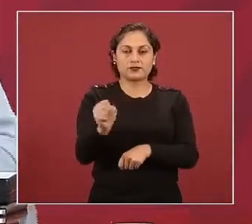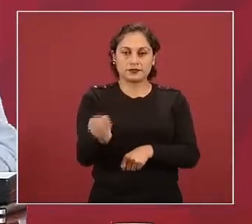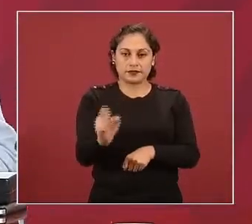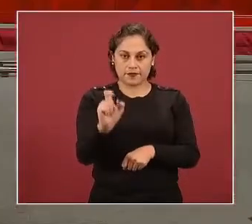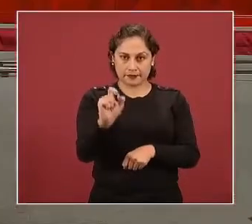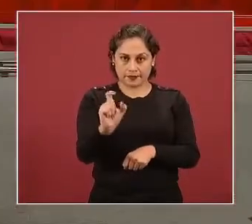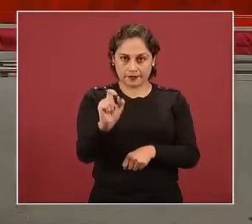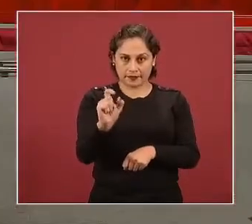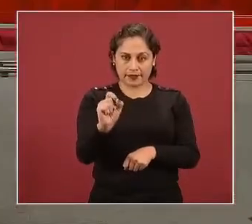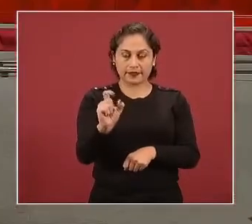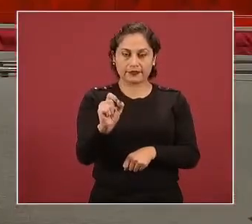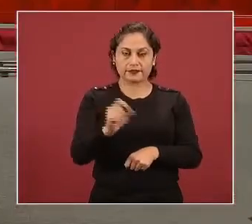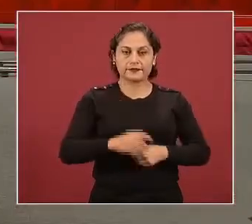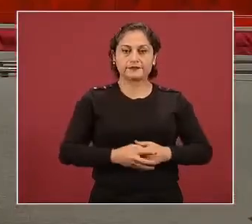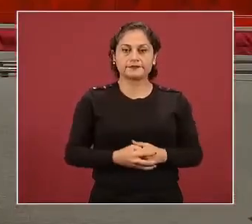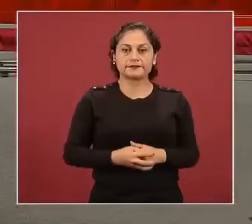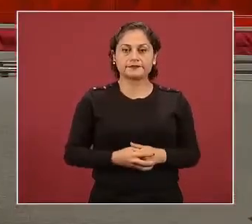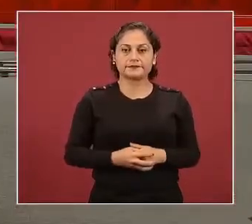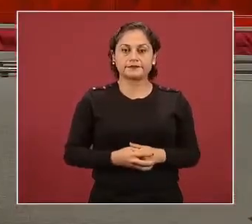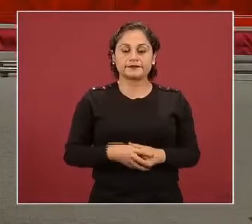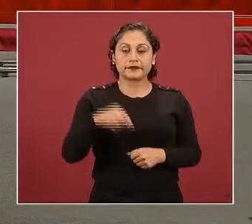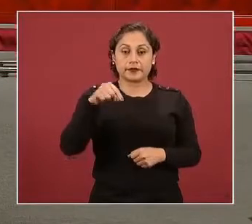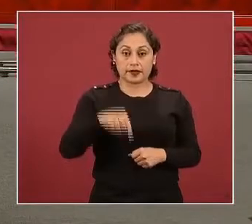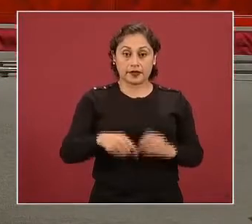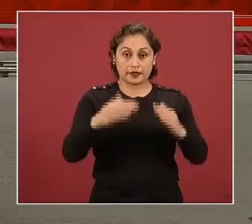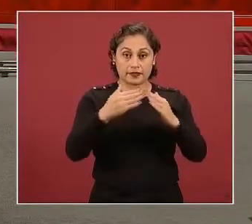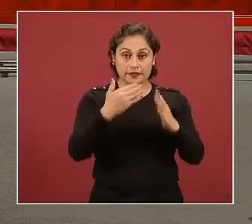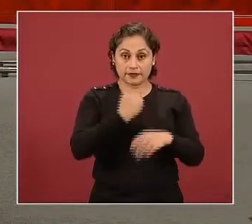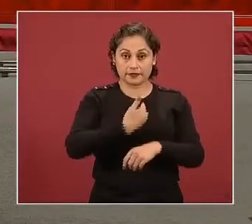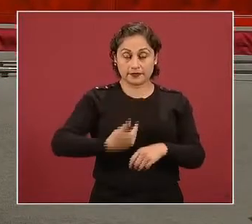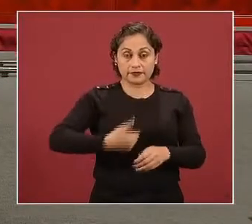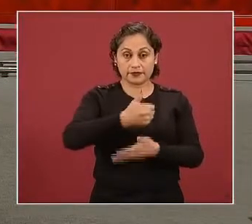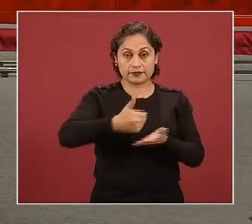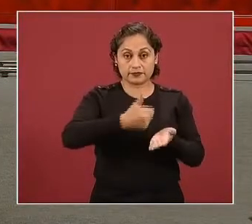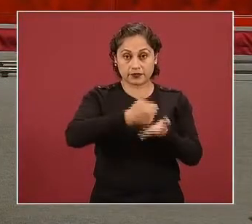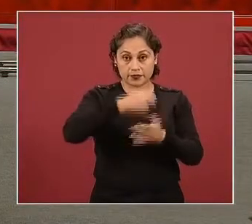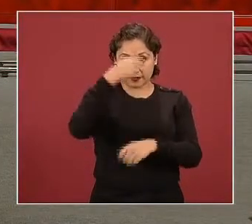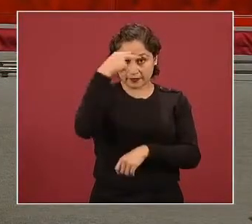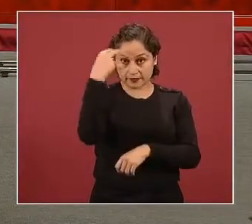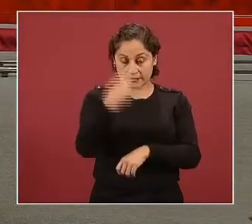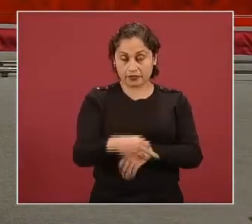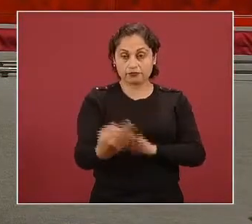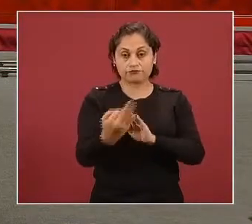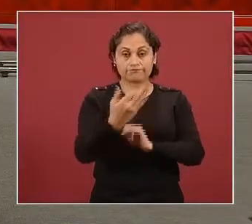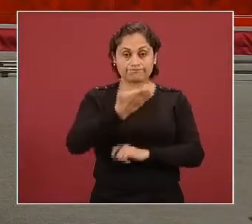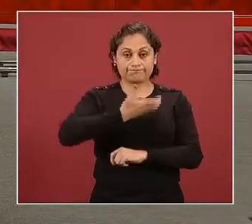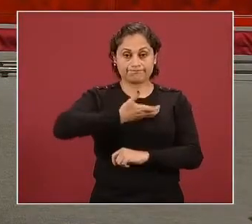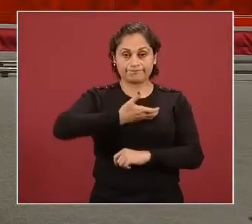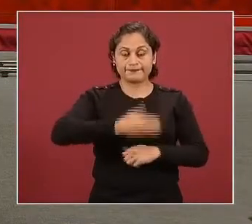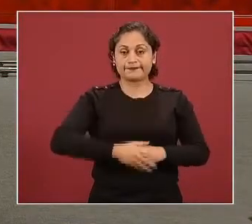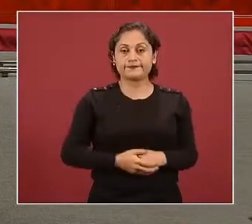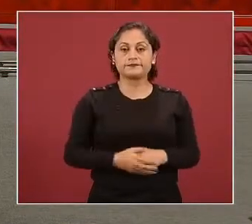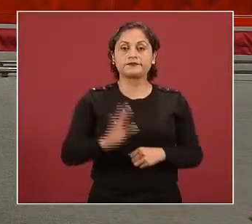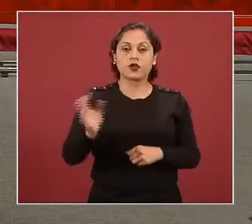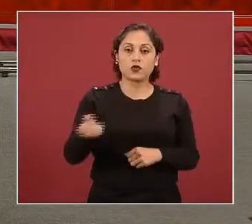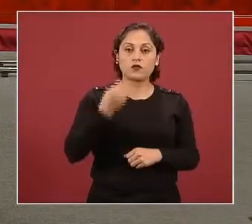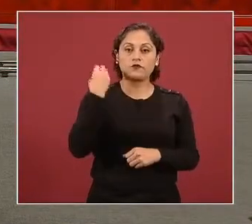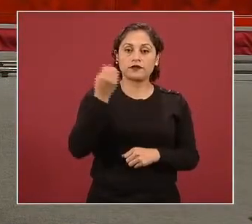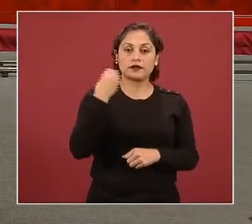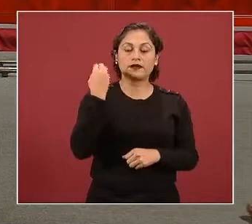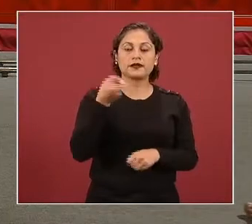septiembre, 19 horas. Estamos en el Palacio Nacional de México, en la Ciudad de México, y vamos a iniciar la conferencia de prensa